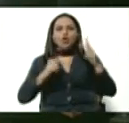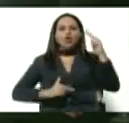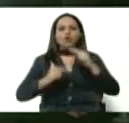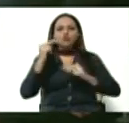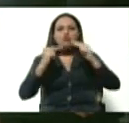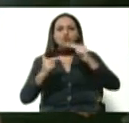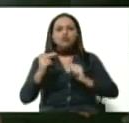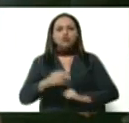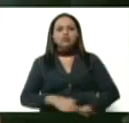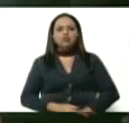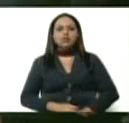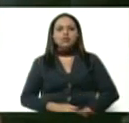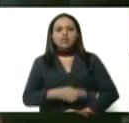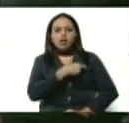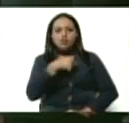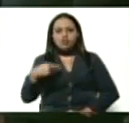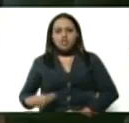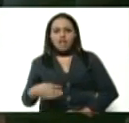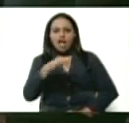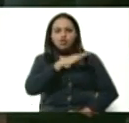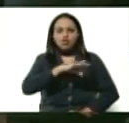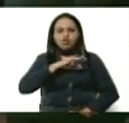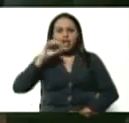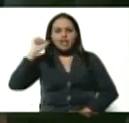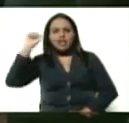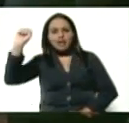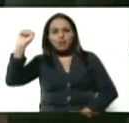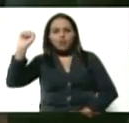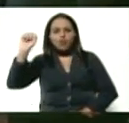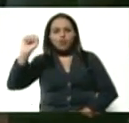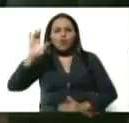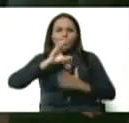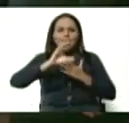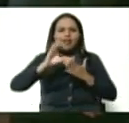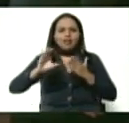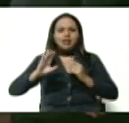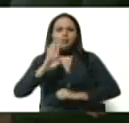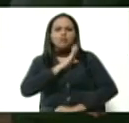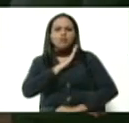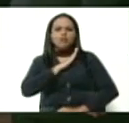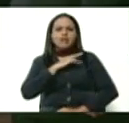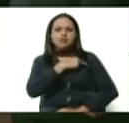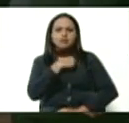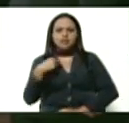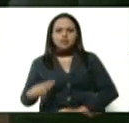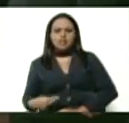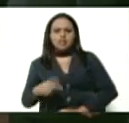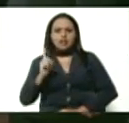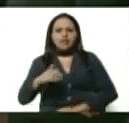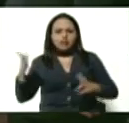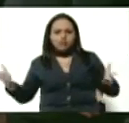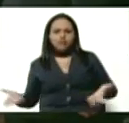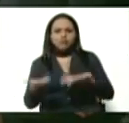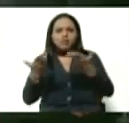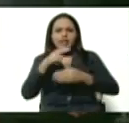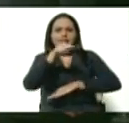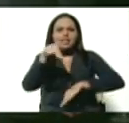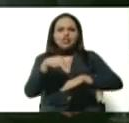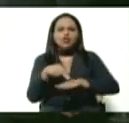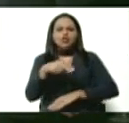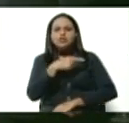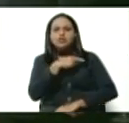China, de un socialismo con peculiaridades chinas, de la revitalización de la que usted hablaba, de la nación china